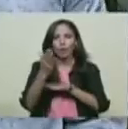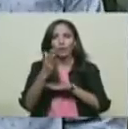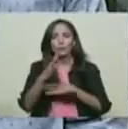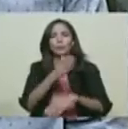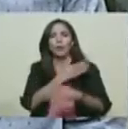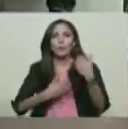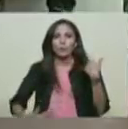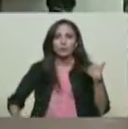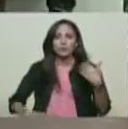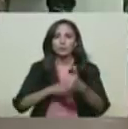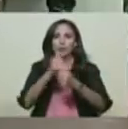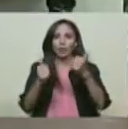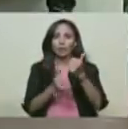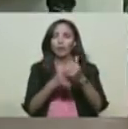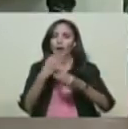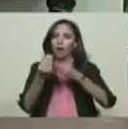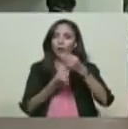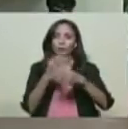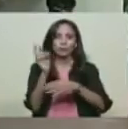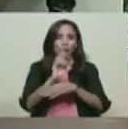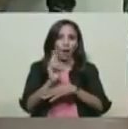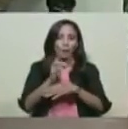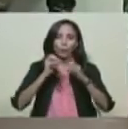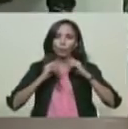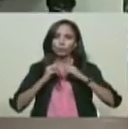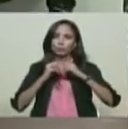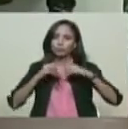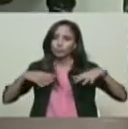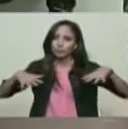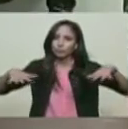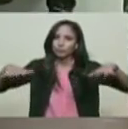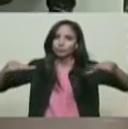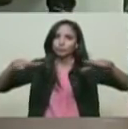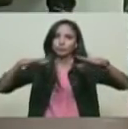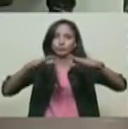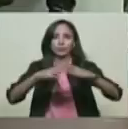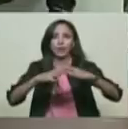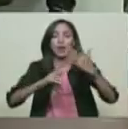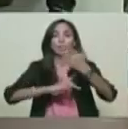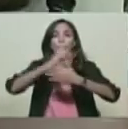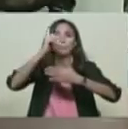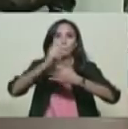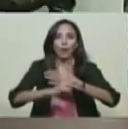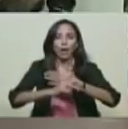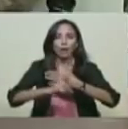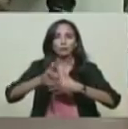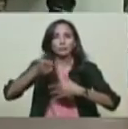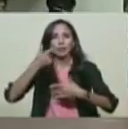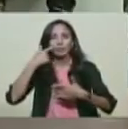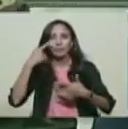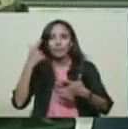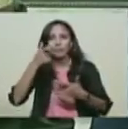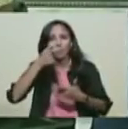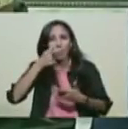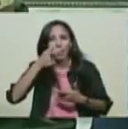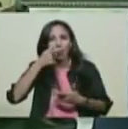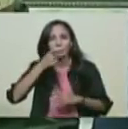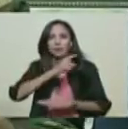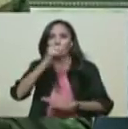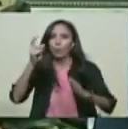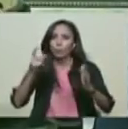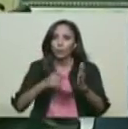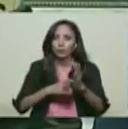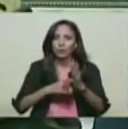Soberanía Política, procedan de inmediato a la implementación del plan Centinela de la